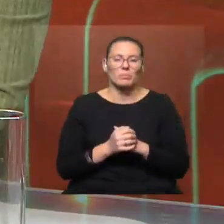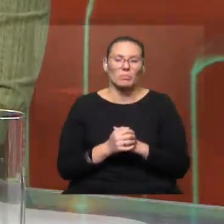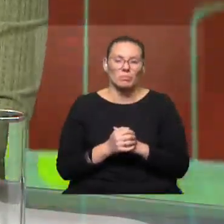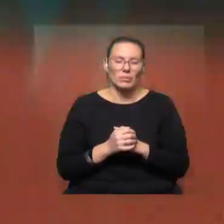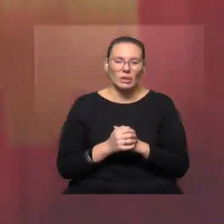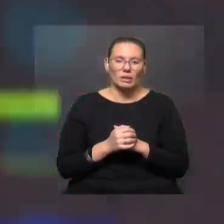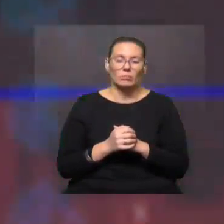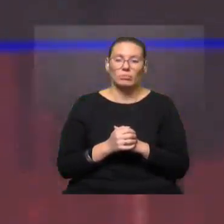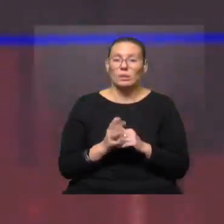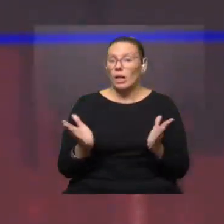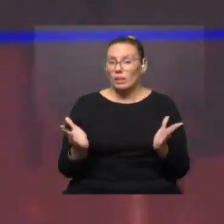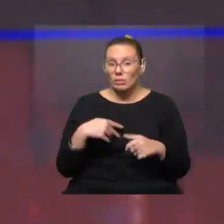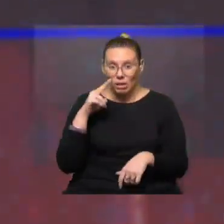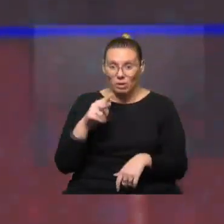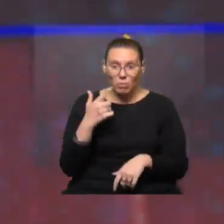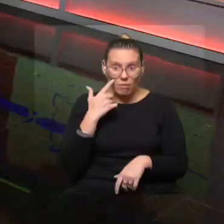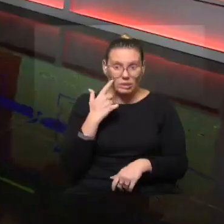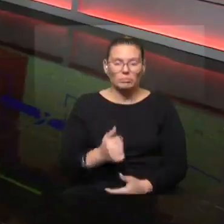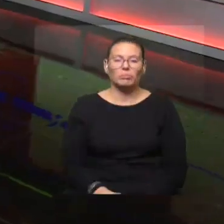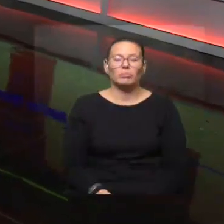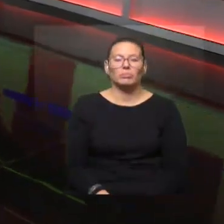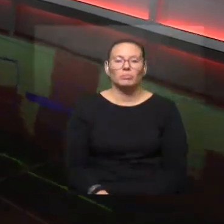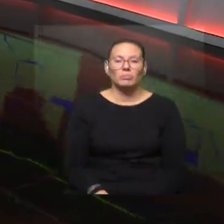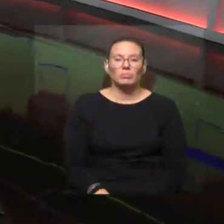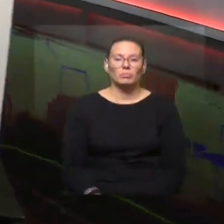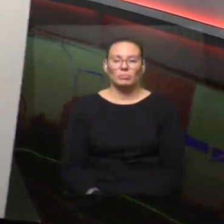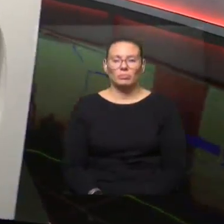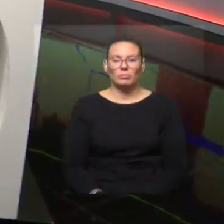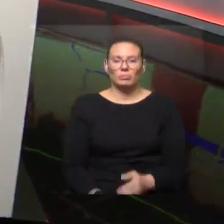así que lo vemos si les parece gracias